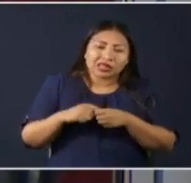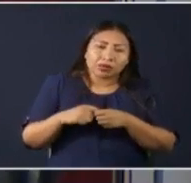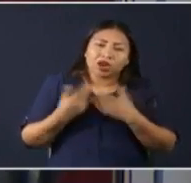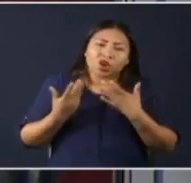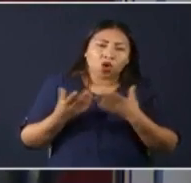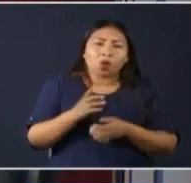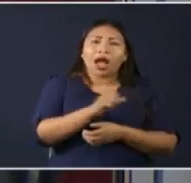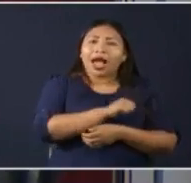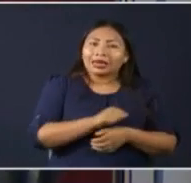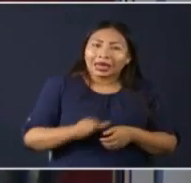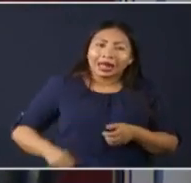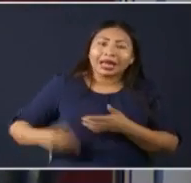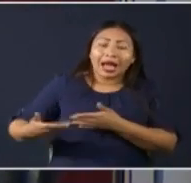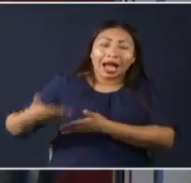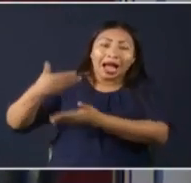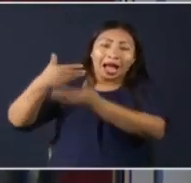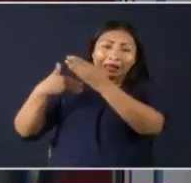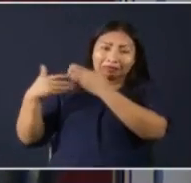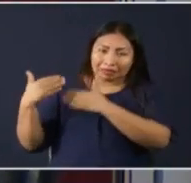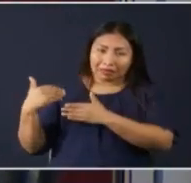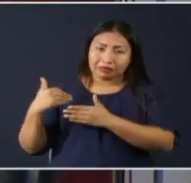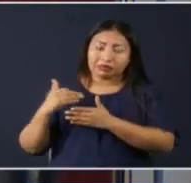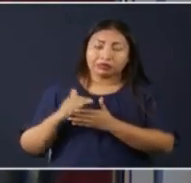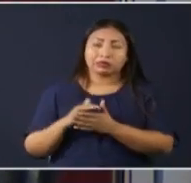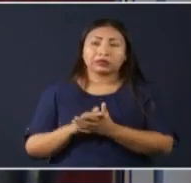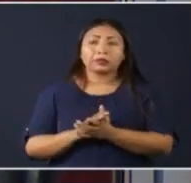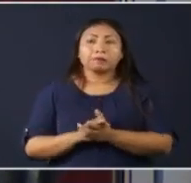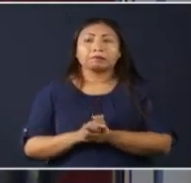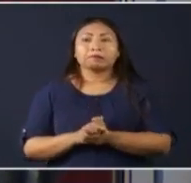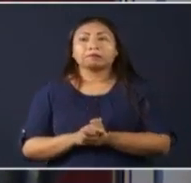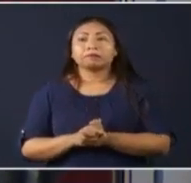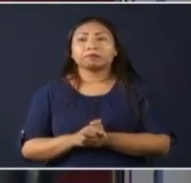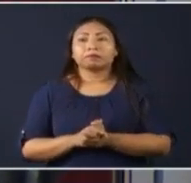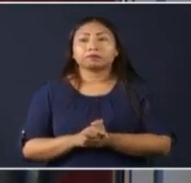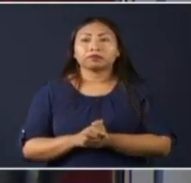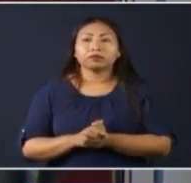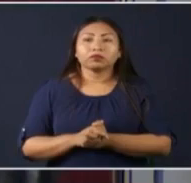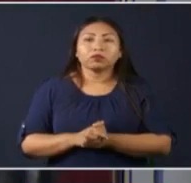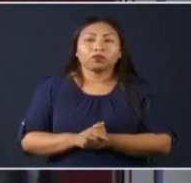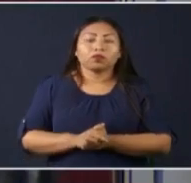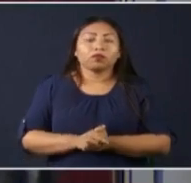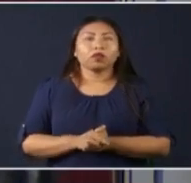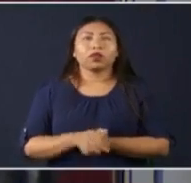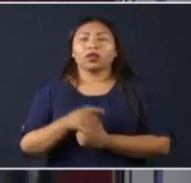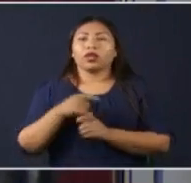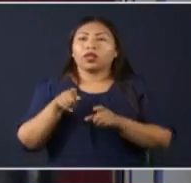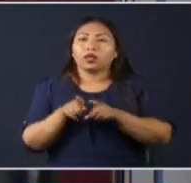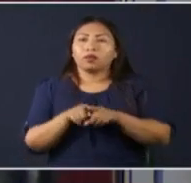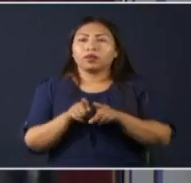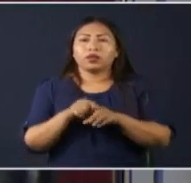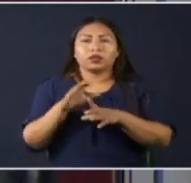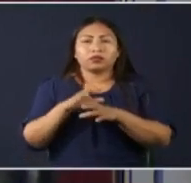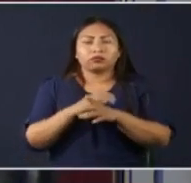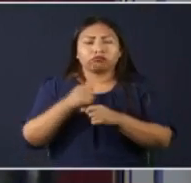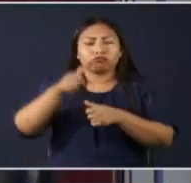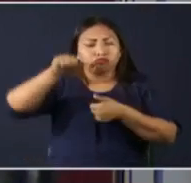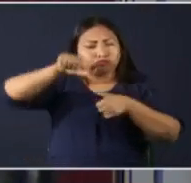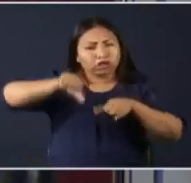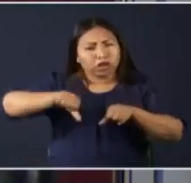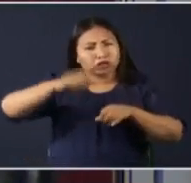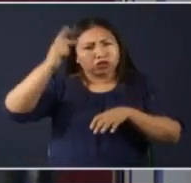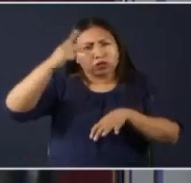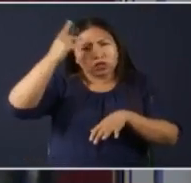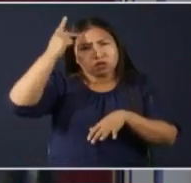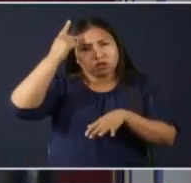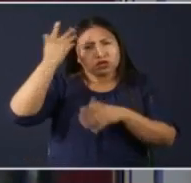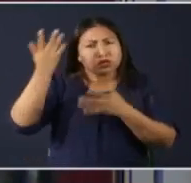Y en ambas elecciones fracasó en su intento de ser electo político, contrario a cada uno de nosotros que